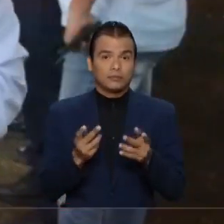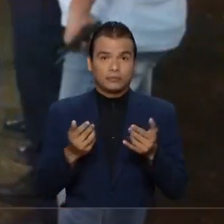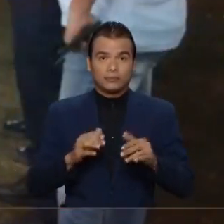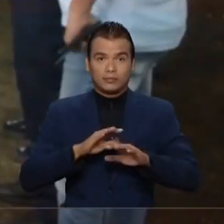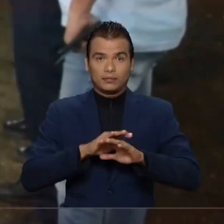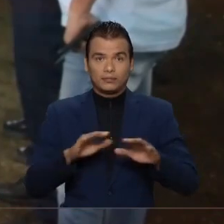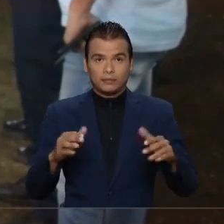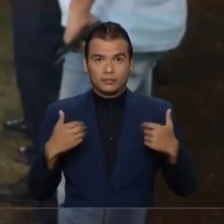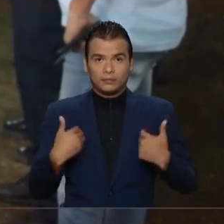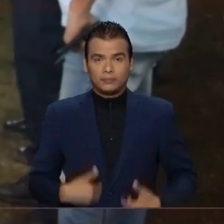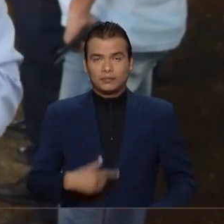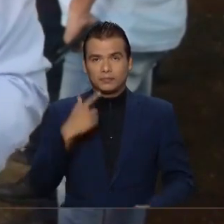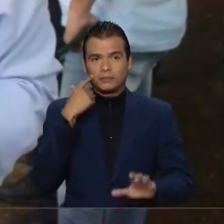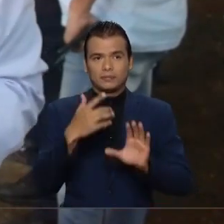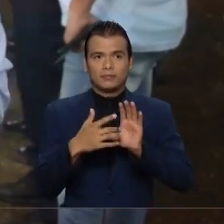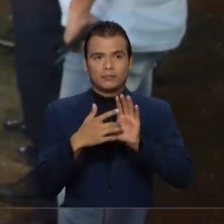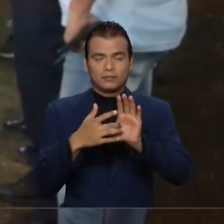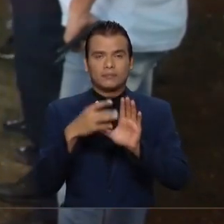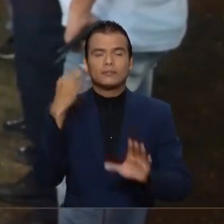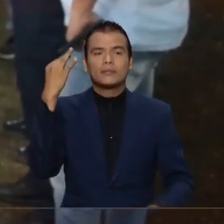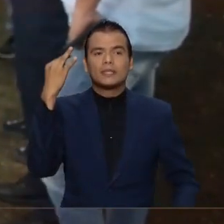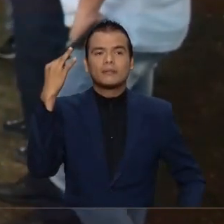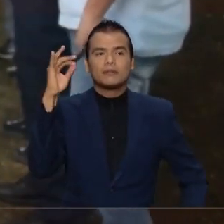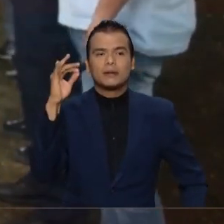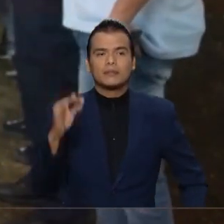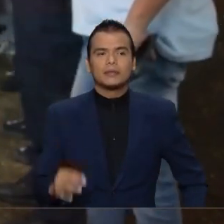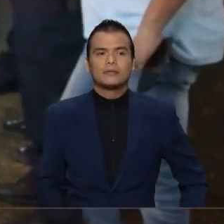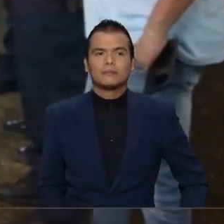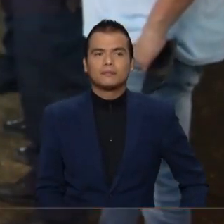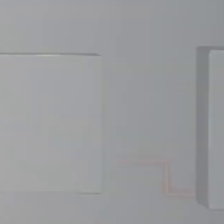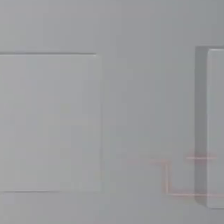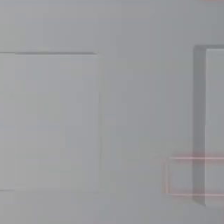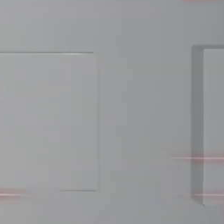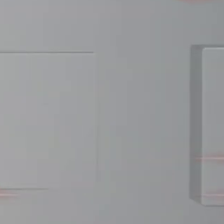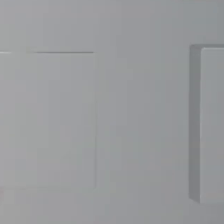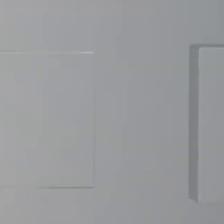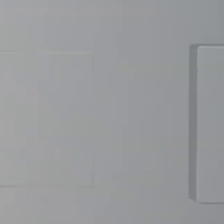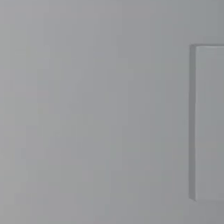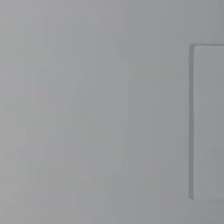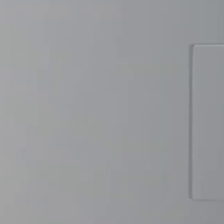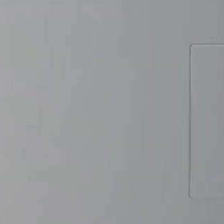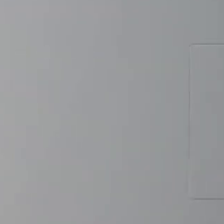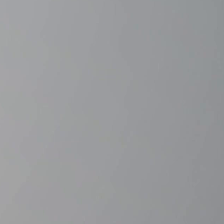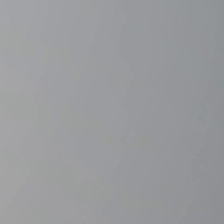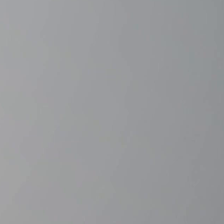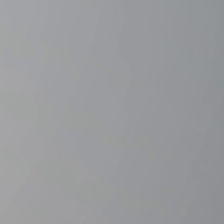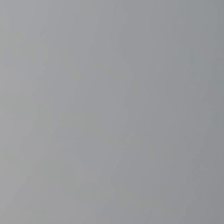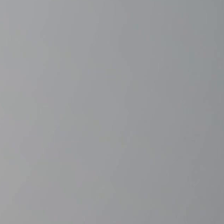presenta desde el municipio de Palmira. Para Telepacífico Noticias, informó Fabián Palomino.